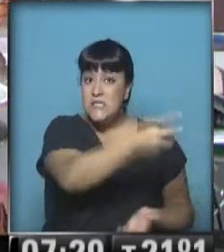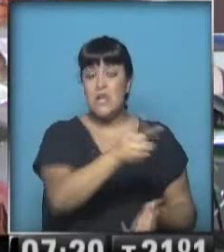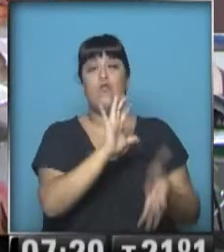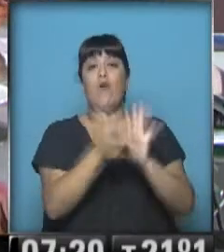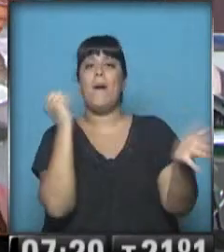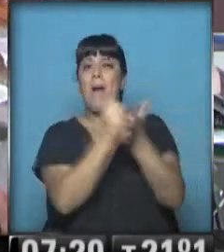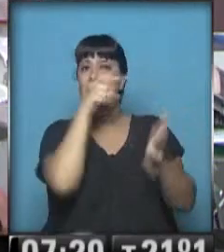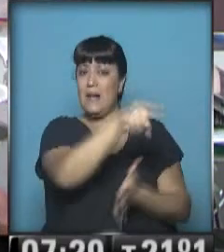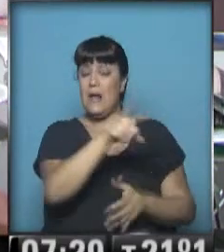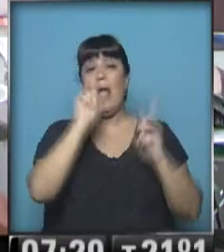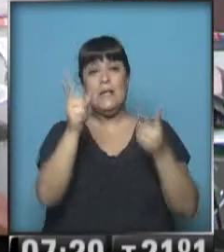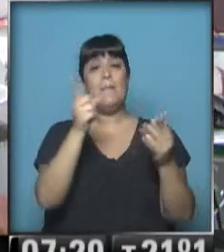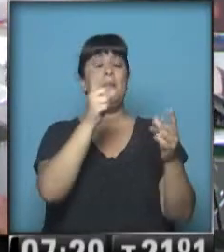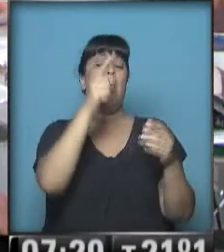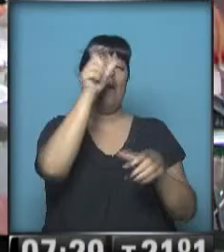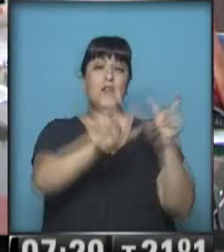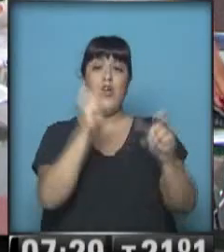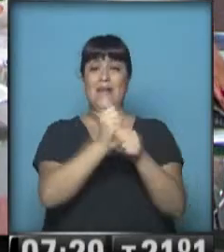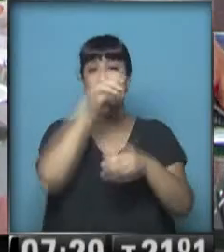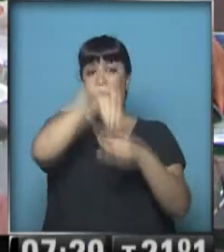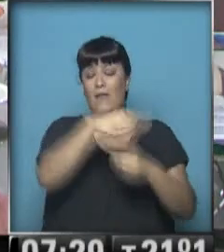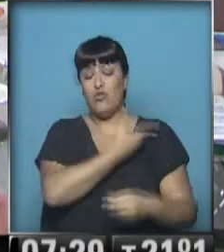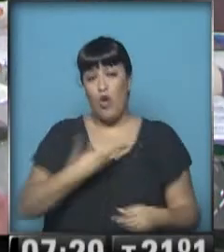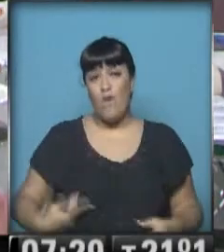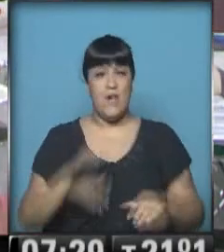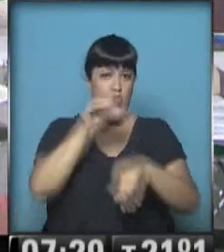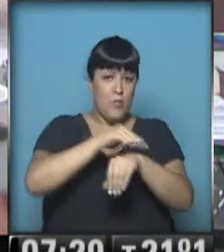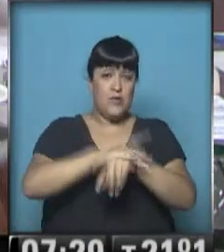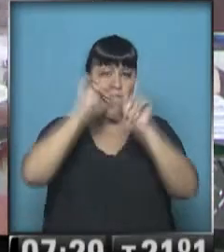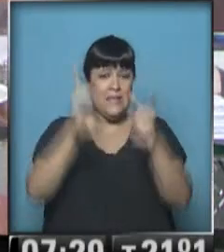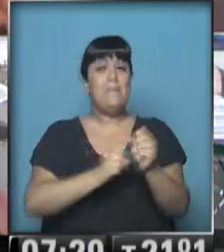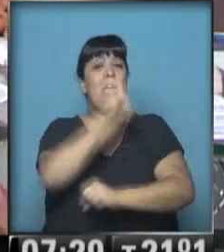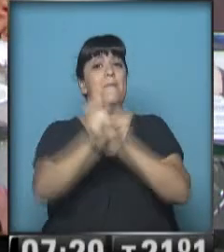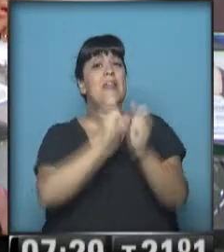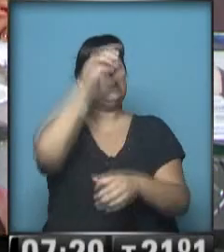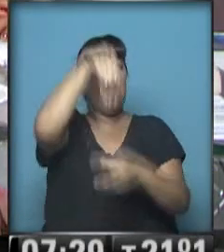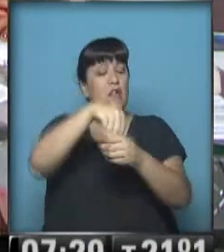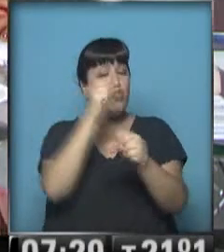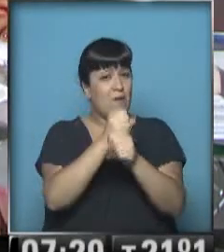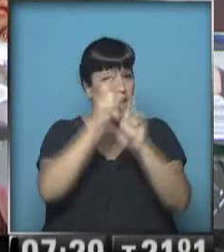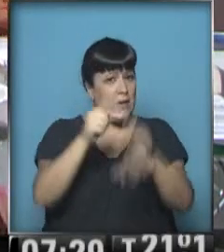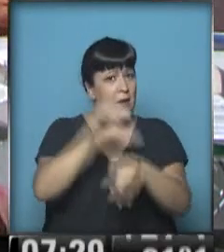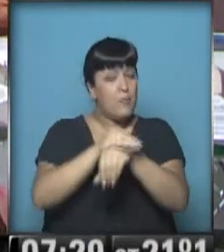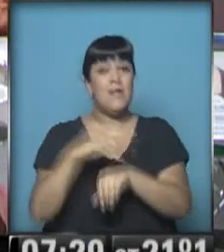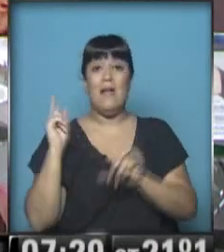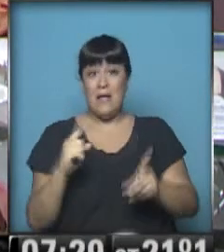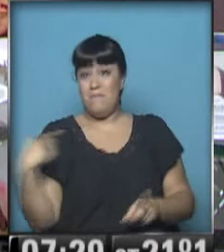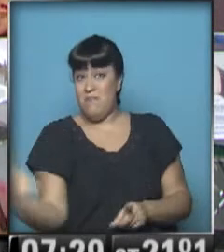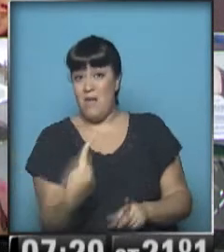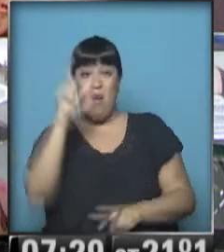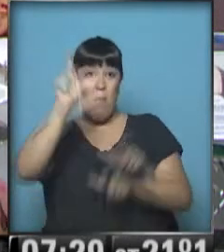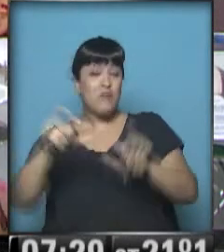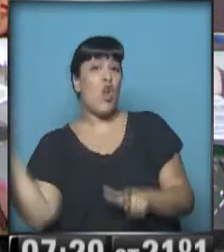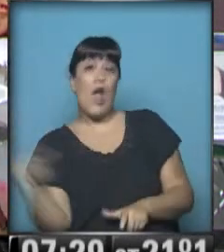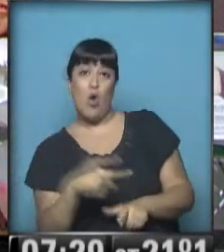después. Sí, responsabilidad de los gobernantes, responsabilidad de los empresarios y responsabilidad de nosotros, ¿no? Porque recordemos que fue uno de nosotros el que tiró